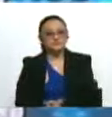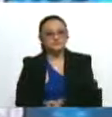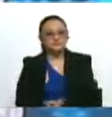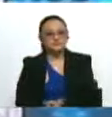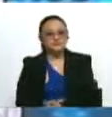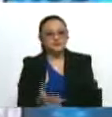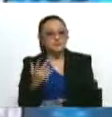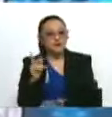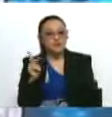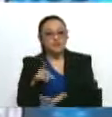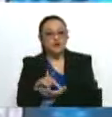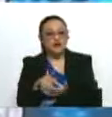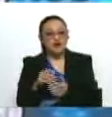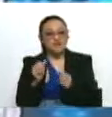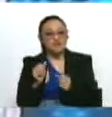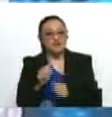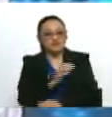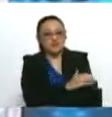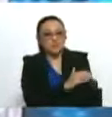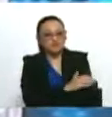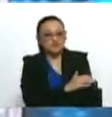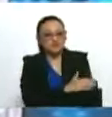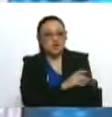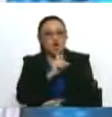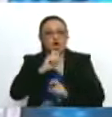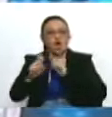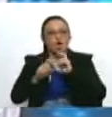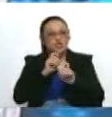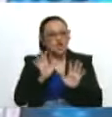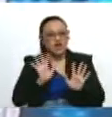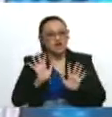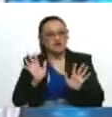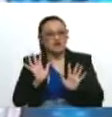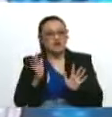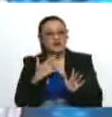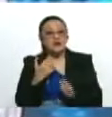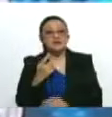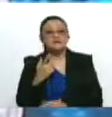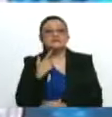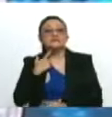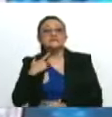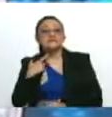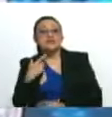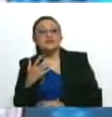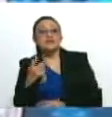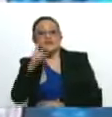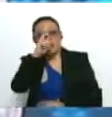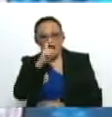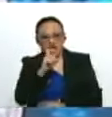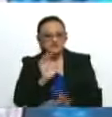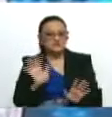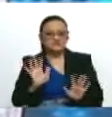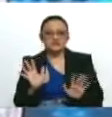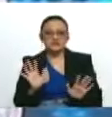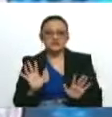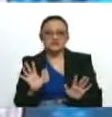Para que no venga la extrema derecha con su odio y su deseo de venganza